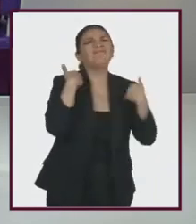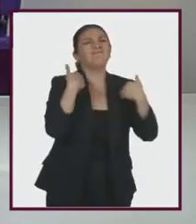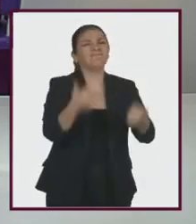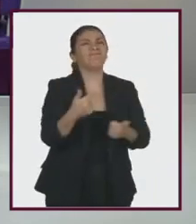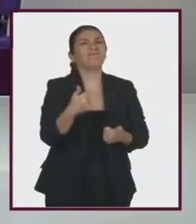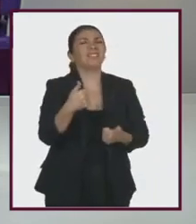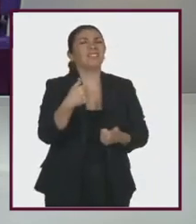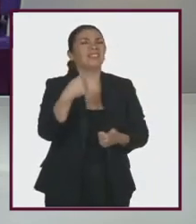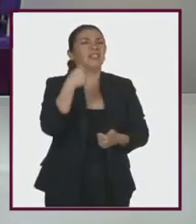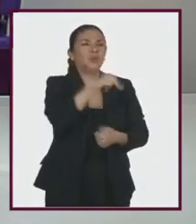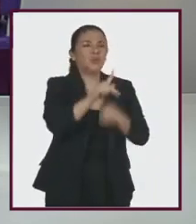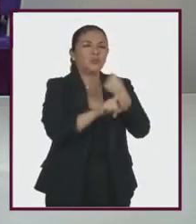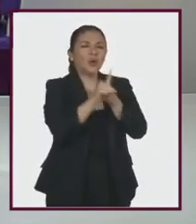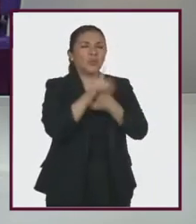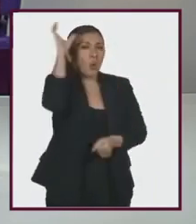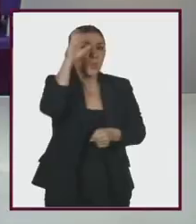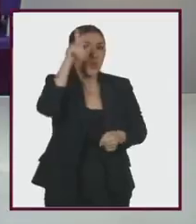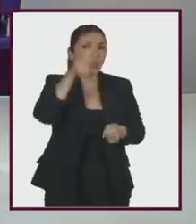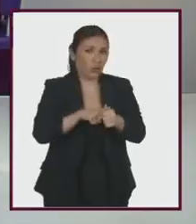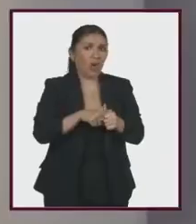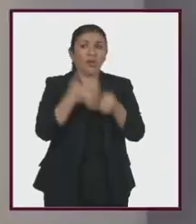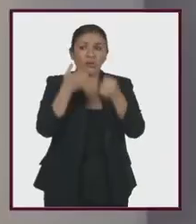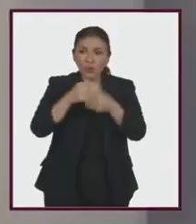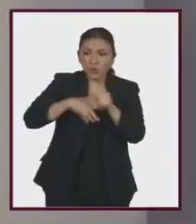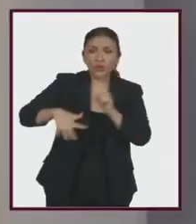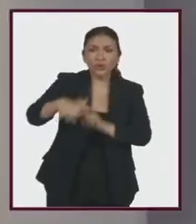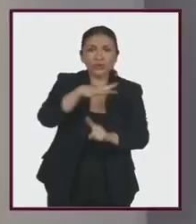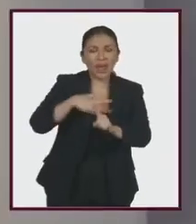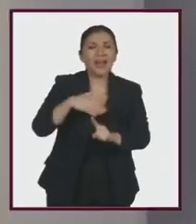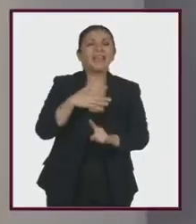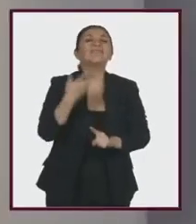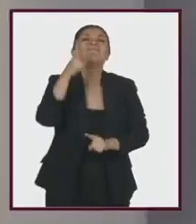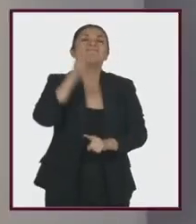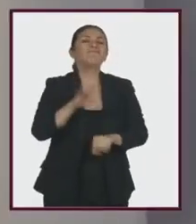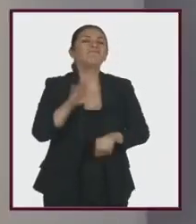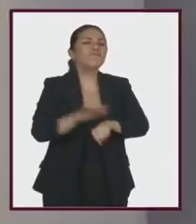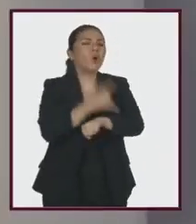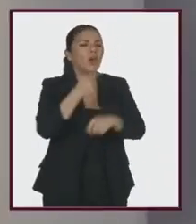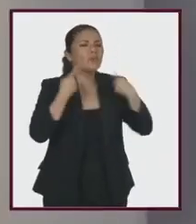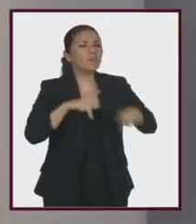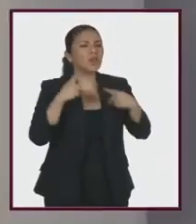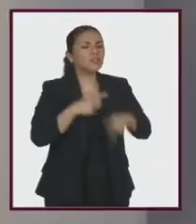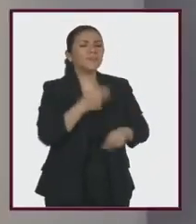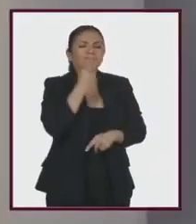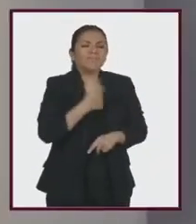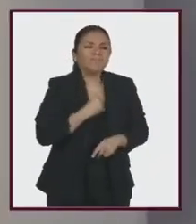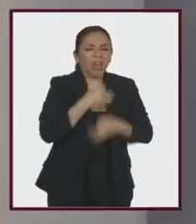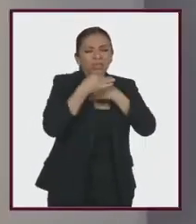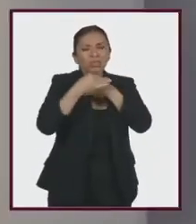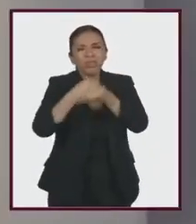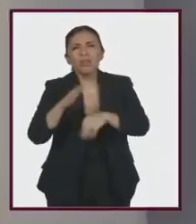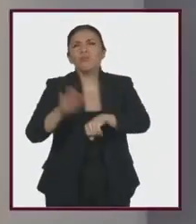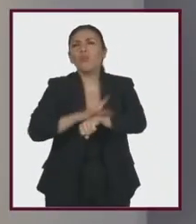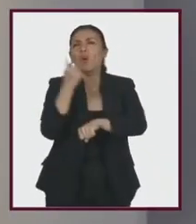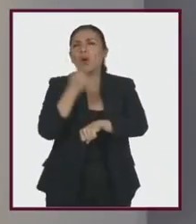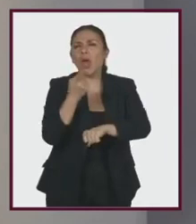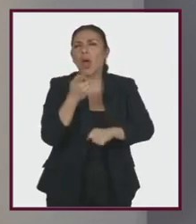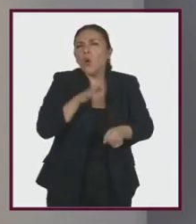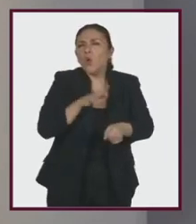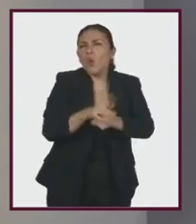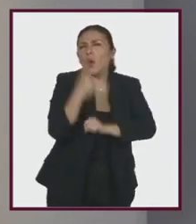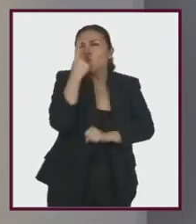complejo fenómeno cultural también y social que tenemos que lleva a las personas a consumir, si hay algo que